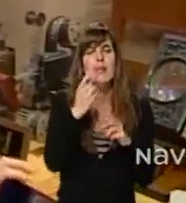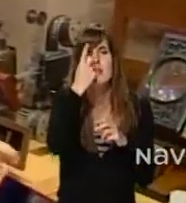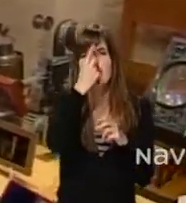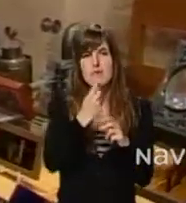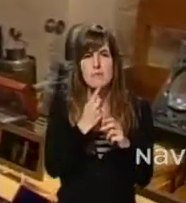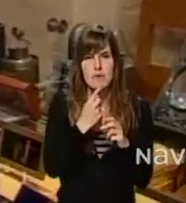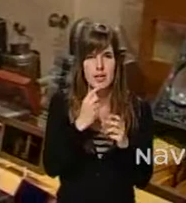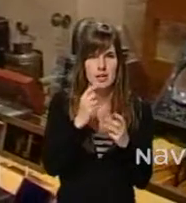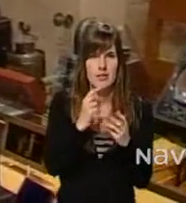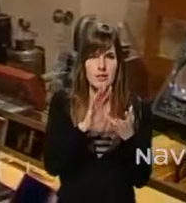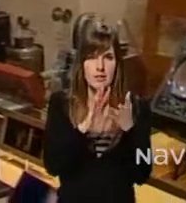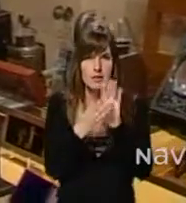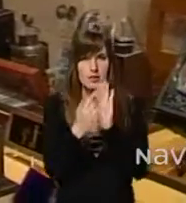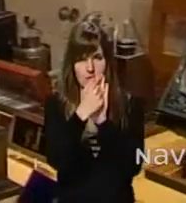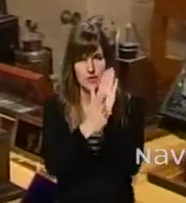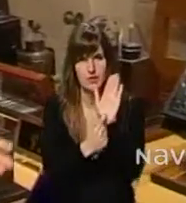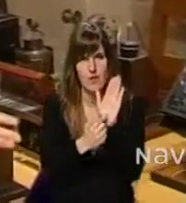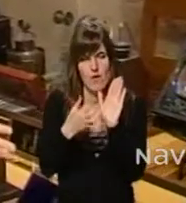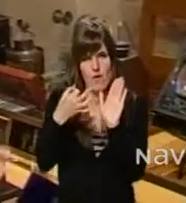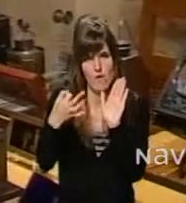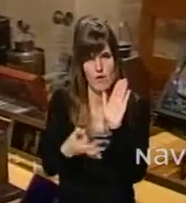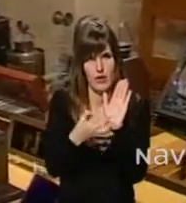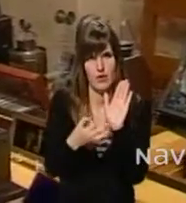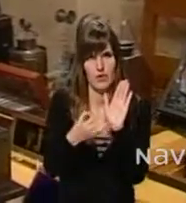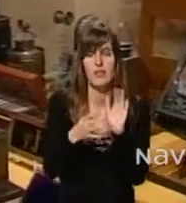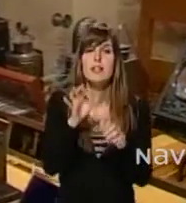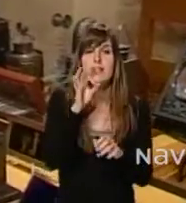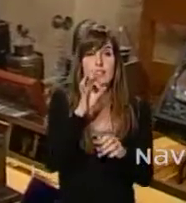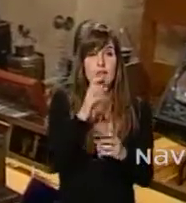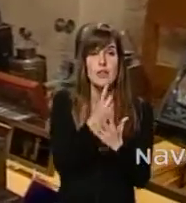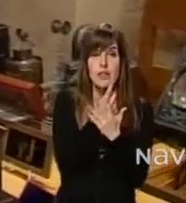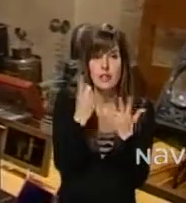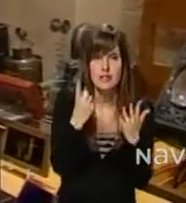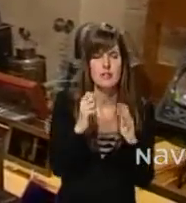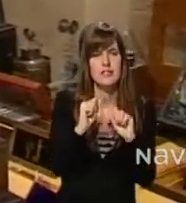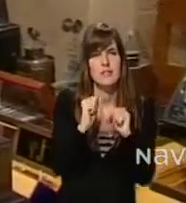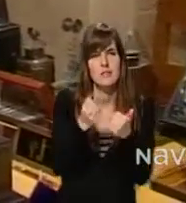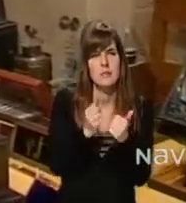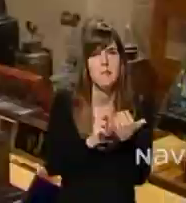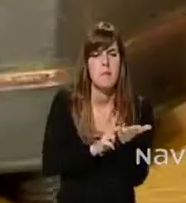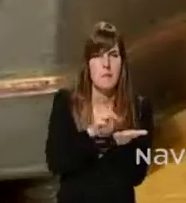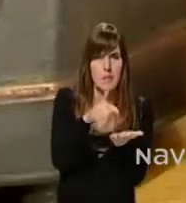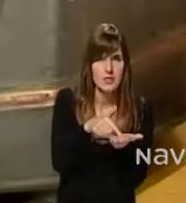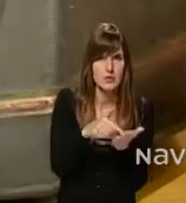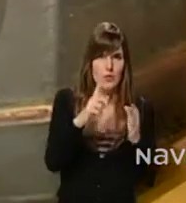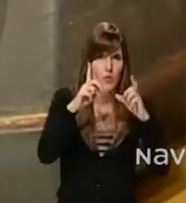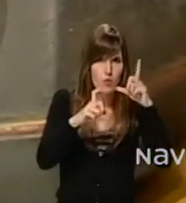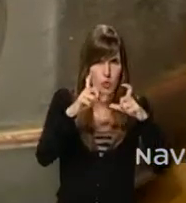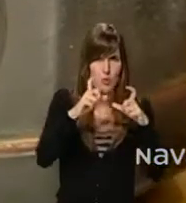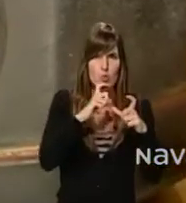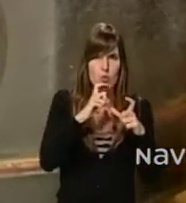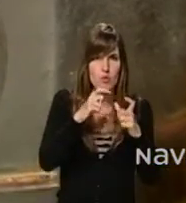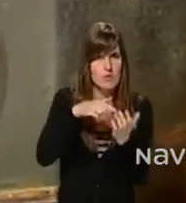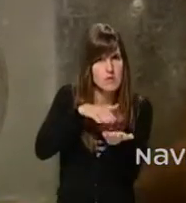imágenes estables. Desde el siglo XVI se intentó que la fotografía fuera estable dentro de un soporte, no se